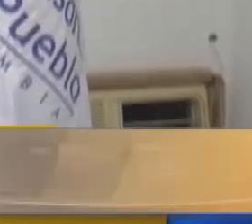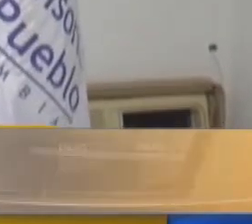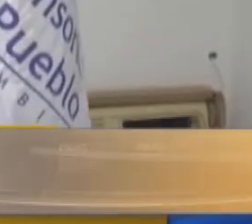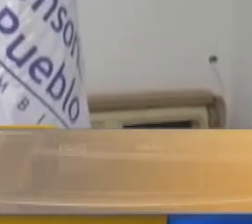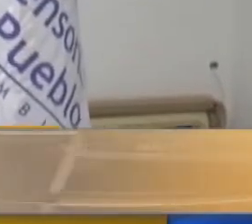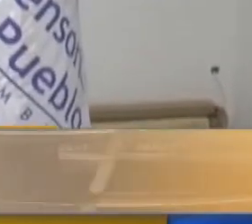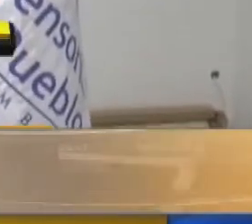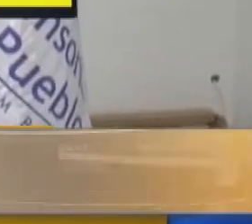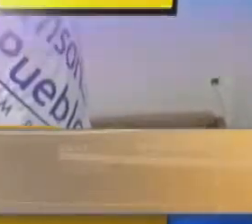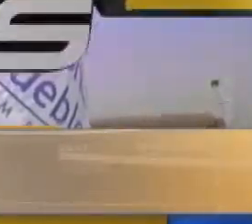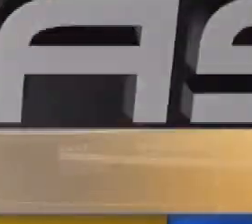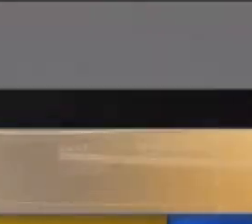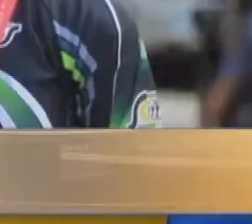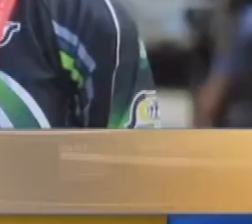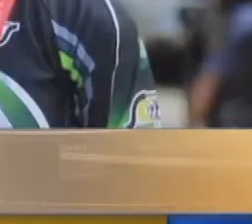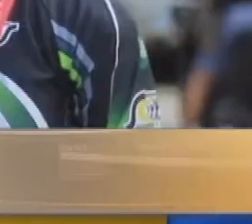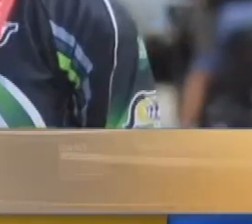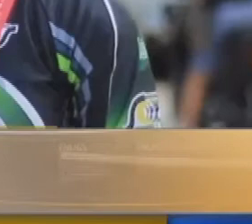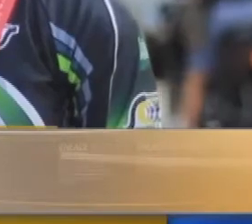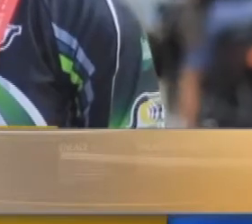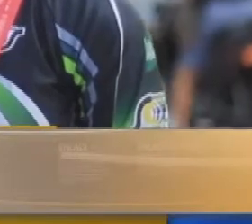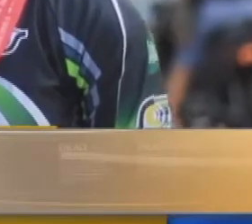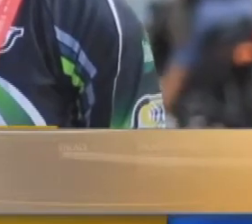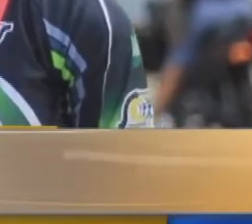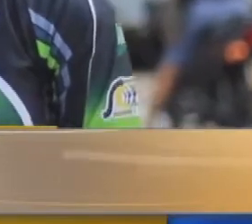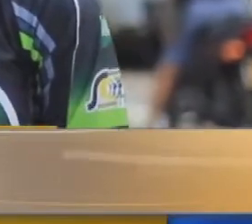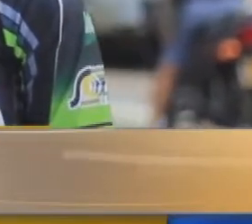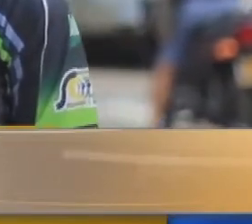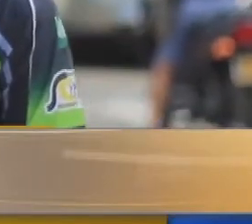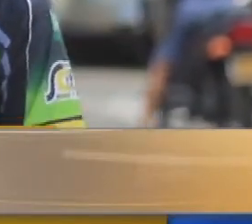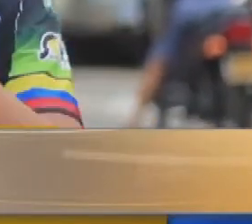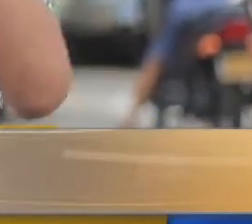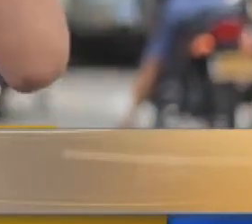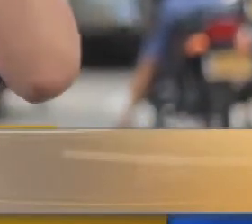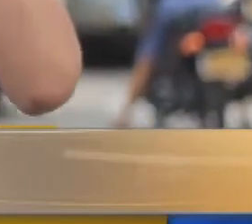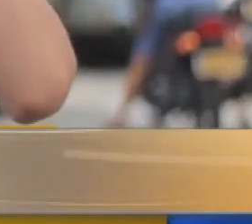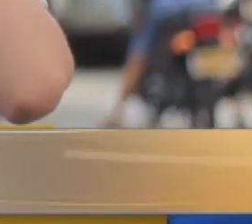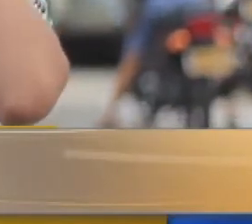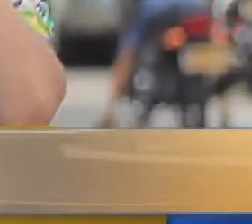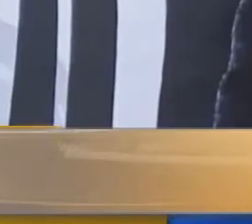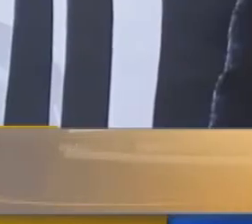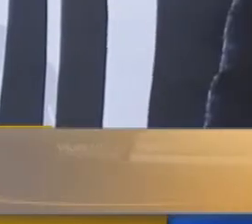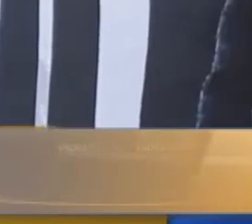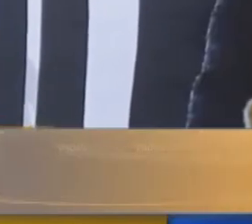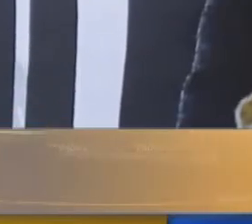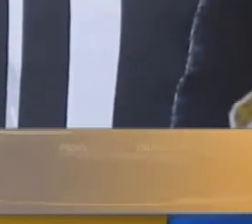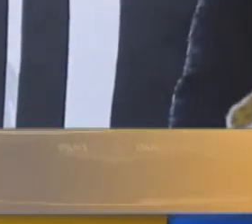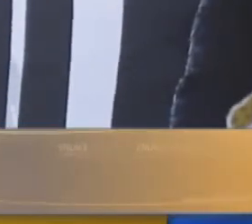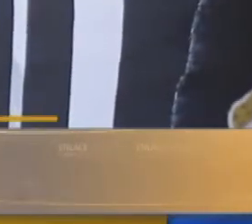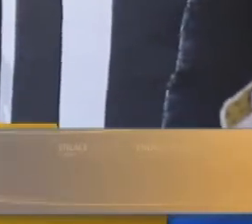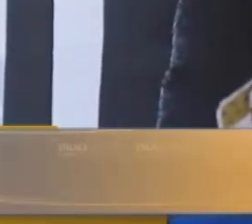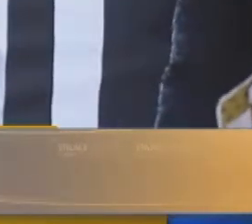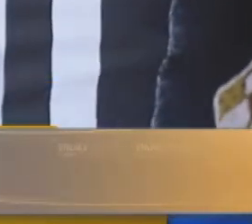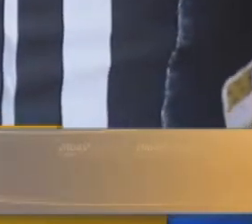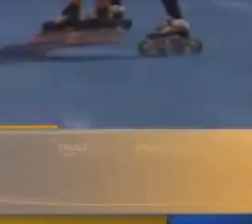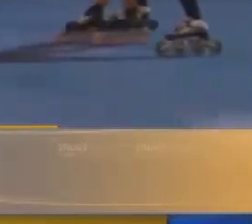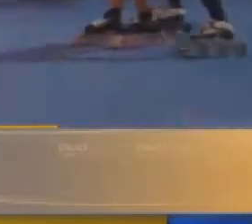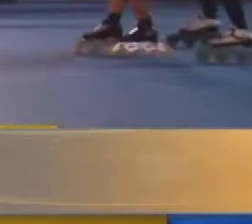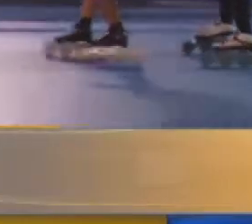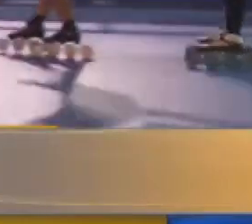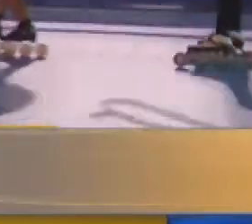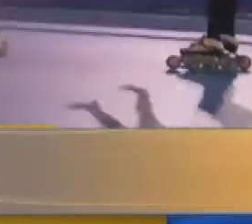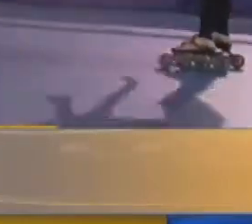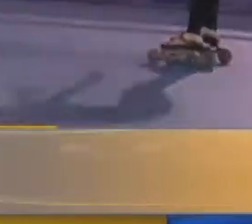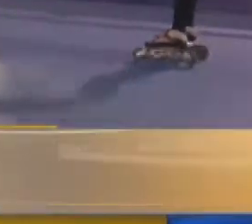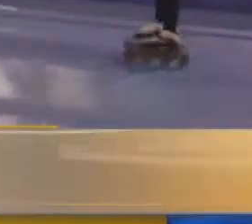de solidaridad a su familia. En los deportes, joven patinadora barranqueña se lució en competencia realizada en Yopal, Casanare. La destacada